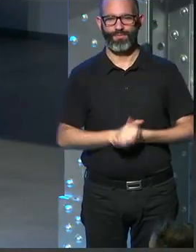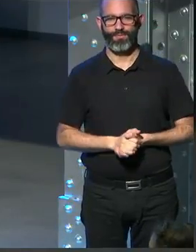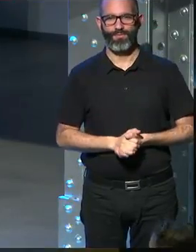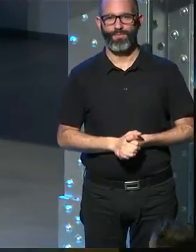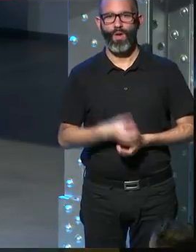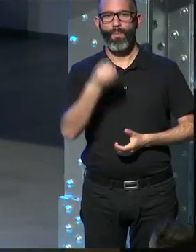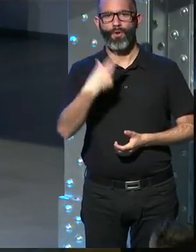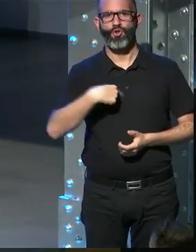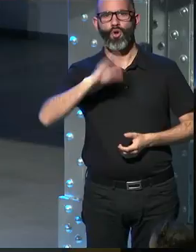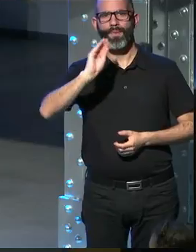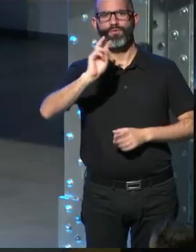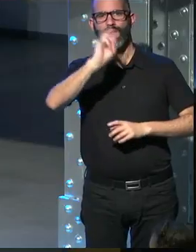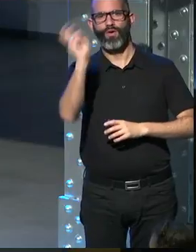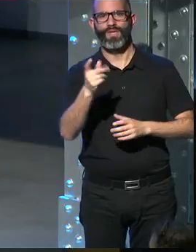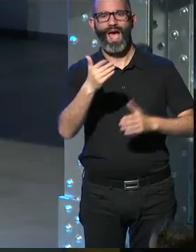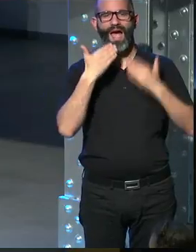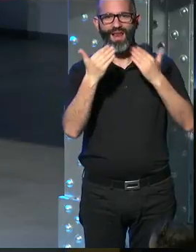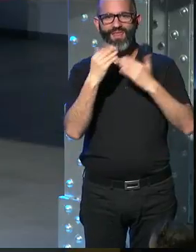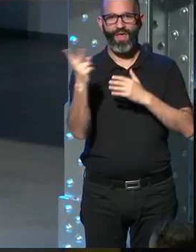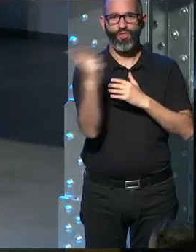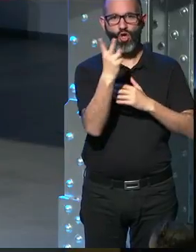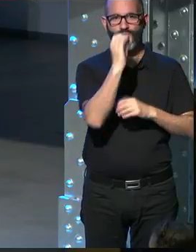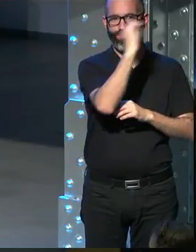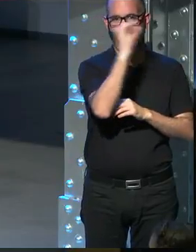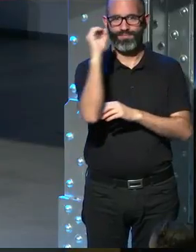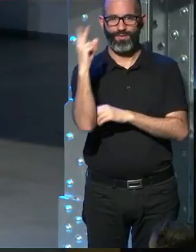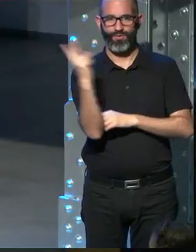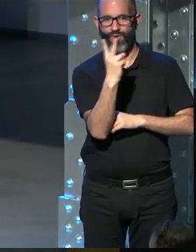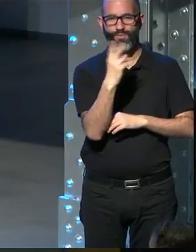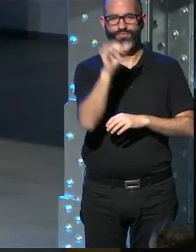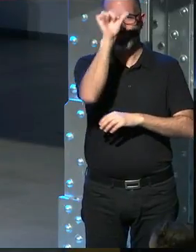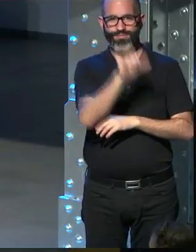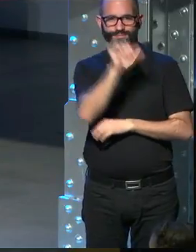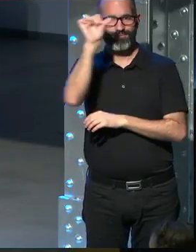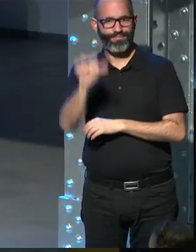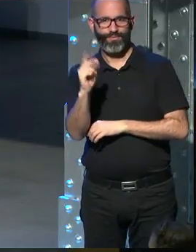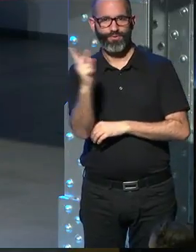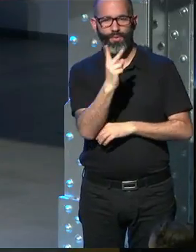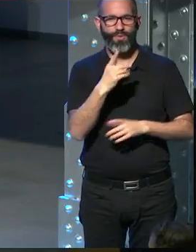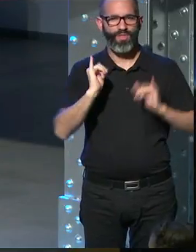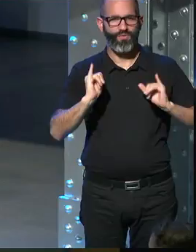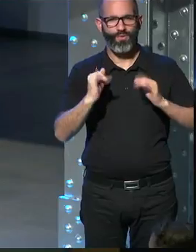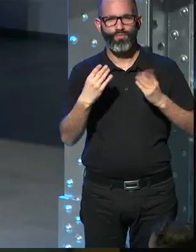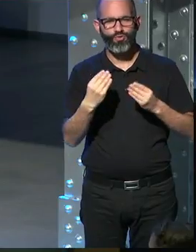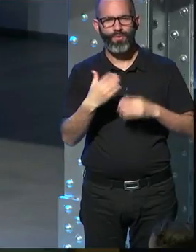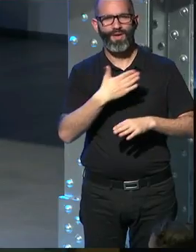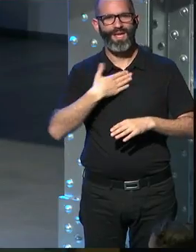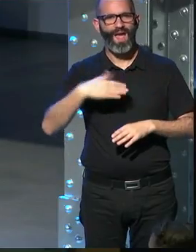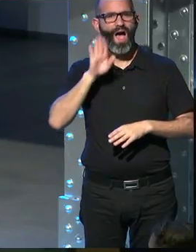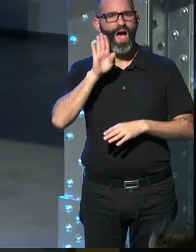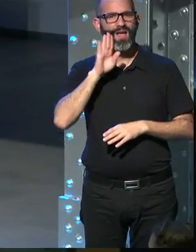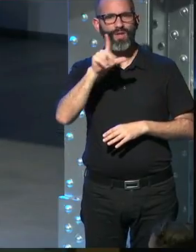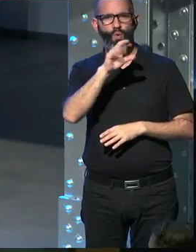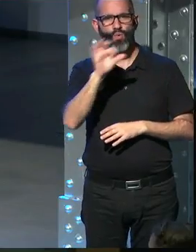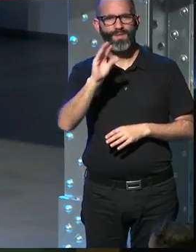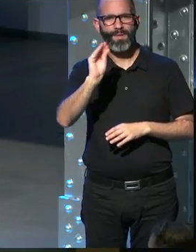Bueno, yo tenía otra pregunta. Antes de nada, agradecer a los dos ponentes porque estamos disfrutando muchísimo, pero quería preguntarle a Luis, antes cuando explicaba